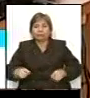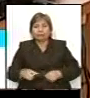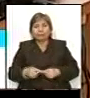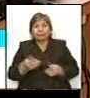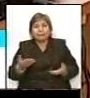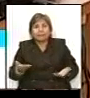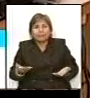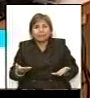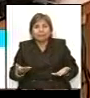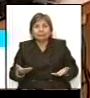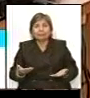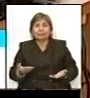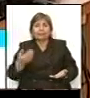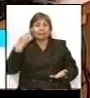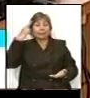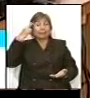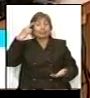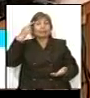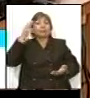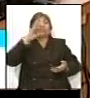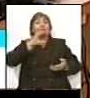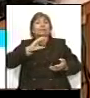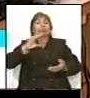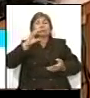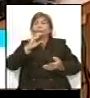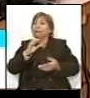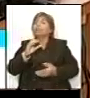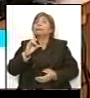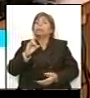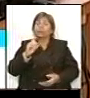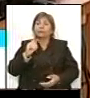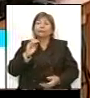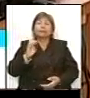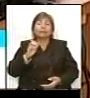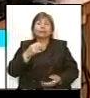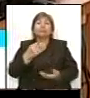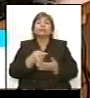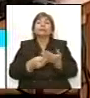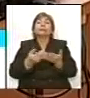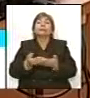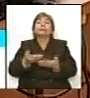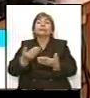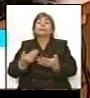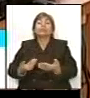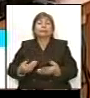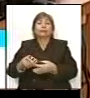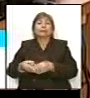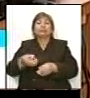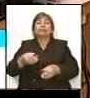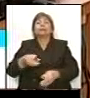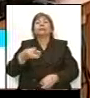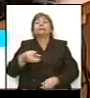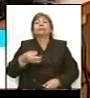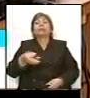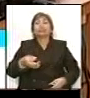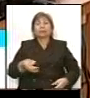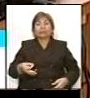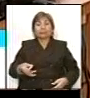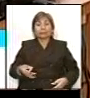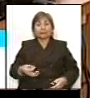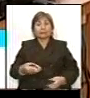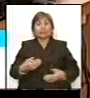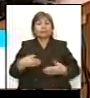para eso estamos tomando un mecanismo que está previsto en la 1192, que es la entrega anticipada, que es un acuerdo anticipado con los pobladores para que te